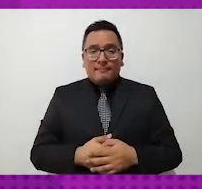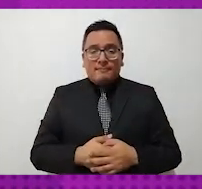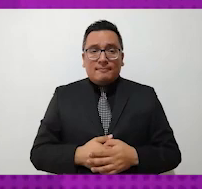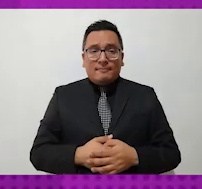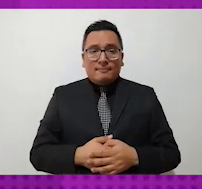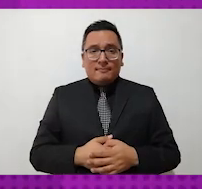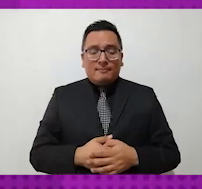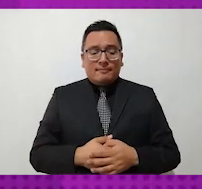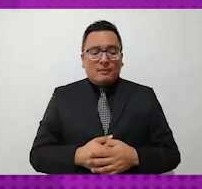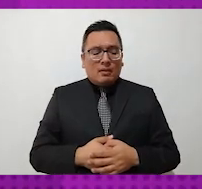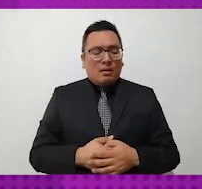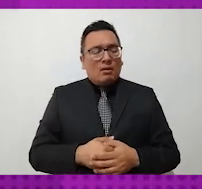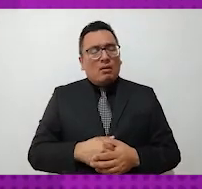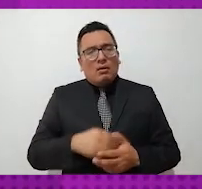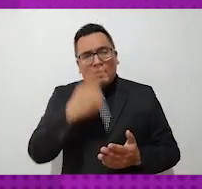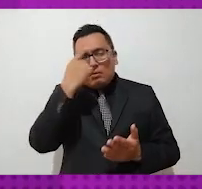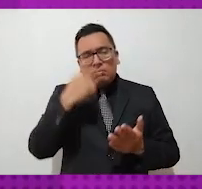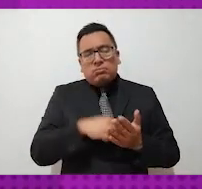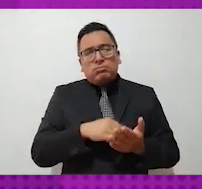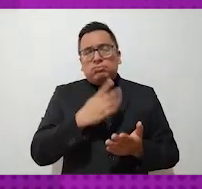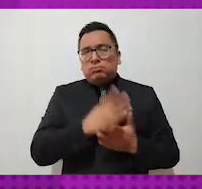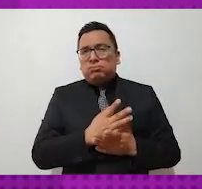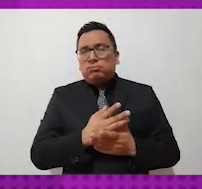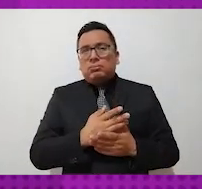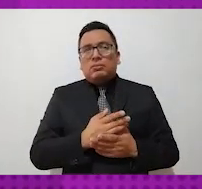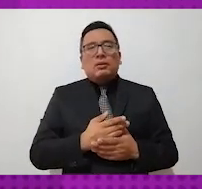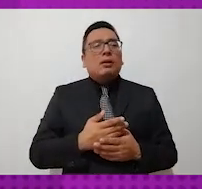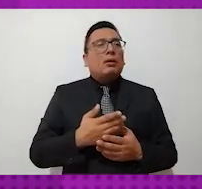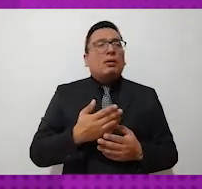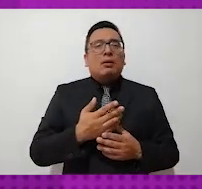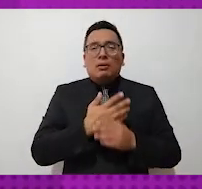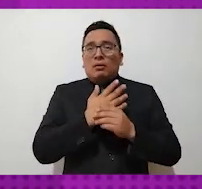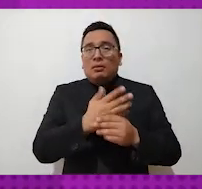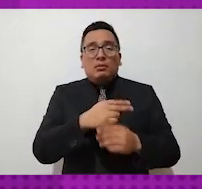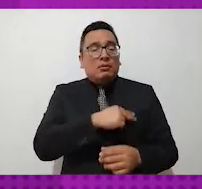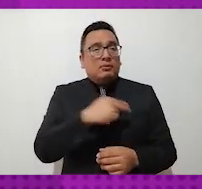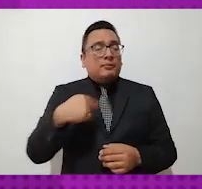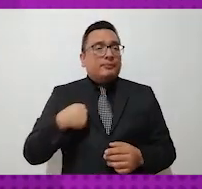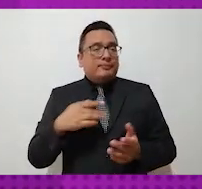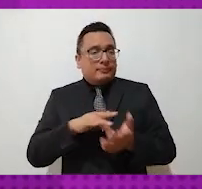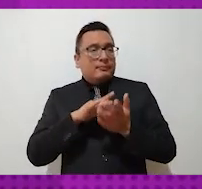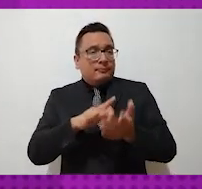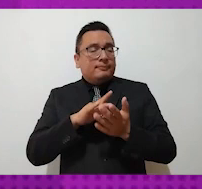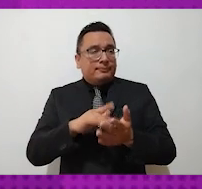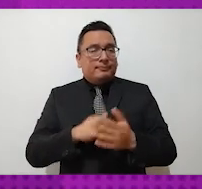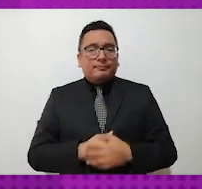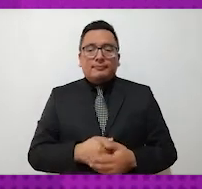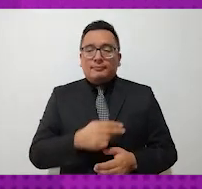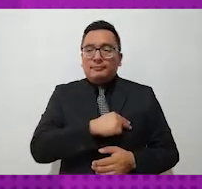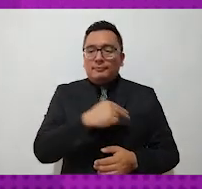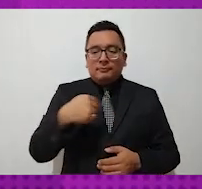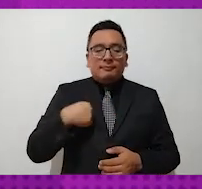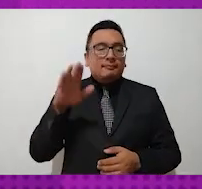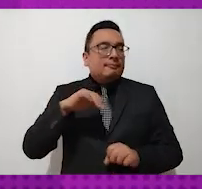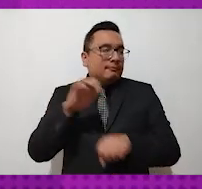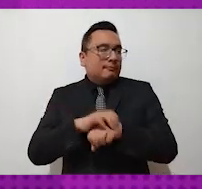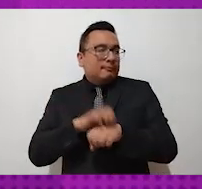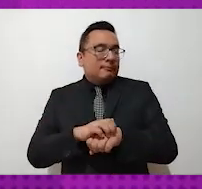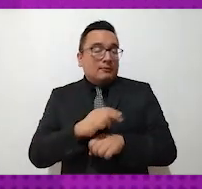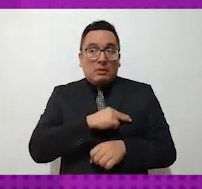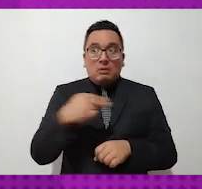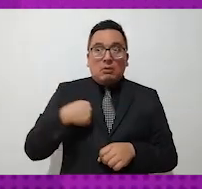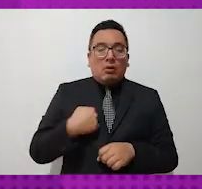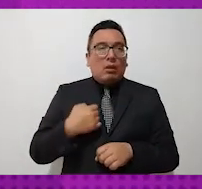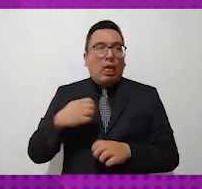nos escuchan. Yo creo que nada más reiterarles el apoyo a la Contraloría, que nos vean como un amigo y no como